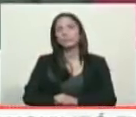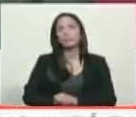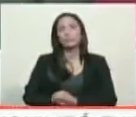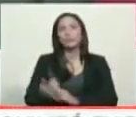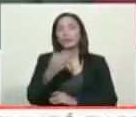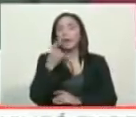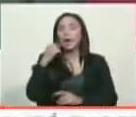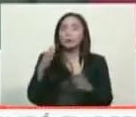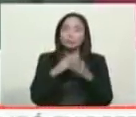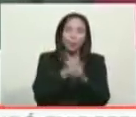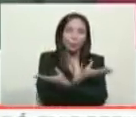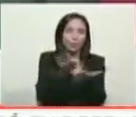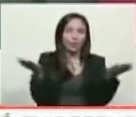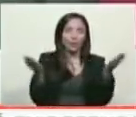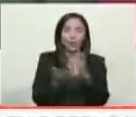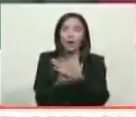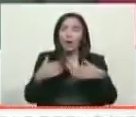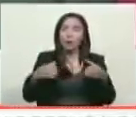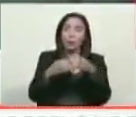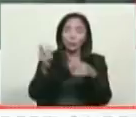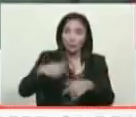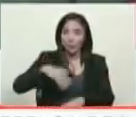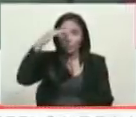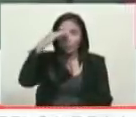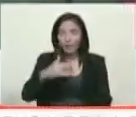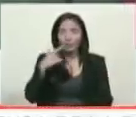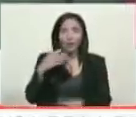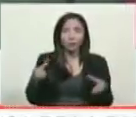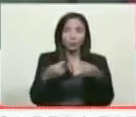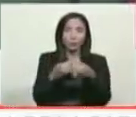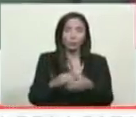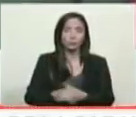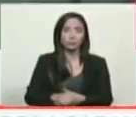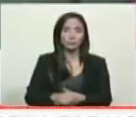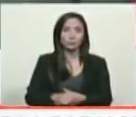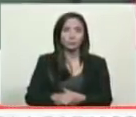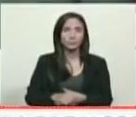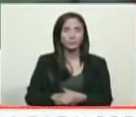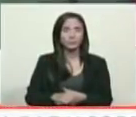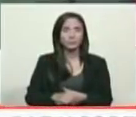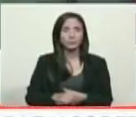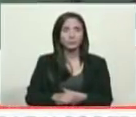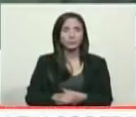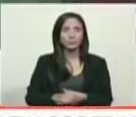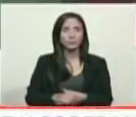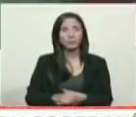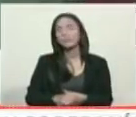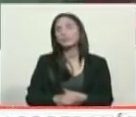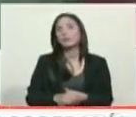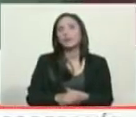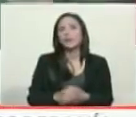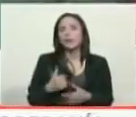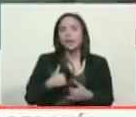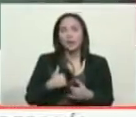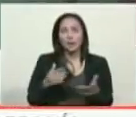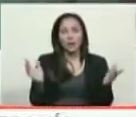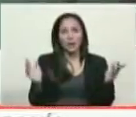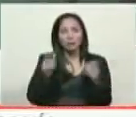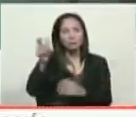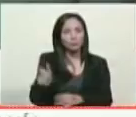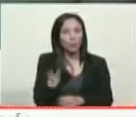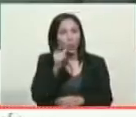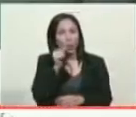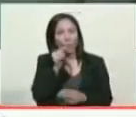los hermanos de la Fuerza Armada Nacional Bolivariana, yo quisiera, si me permiten, que el hermano mayor